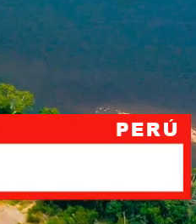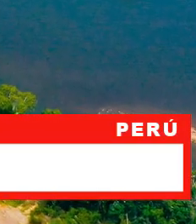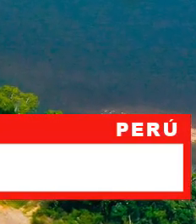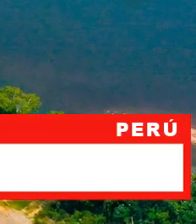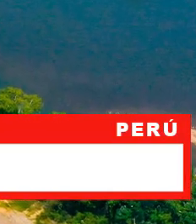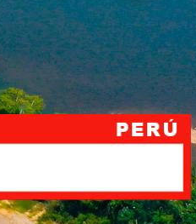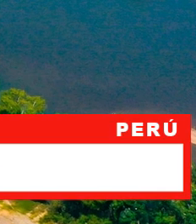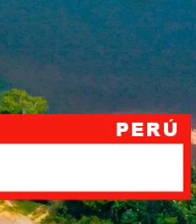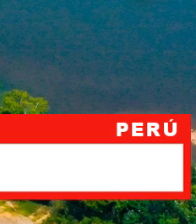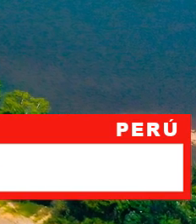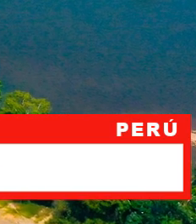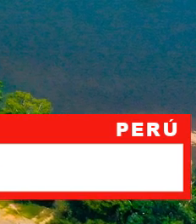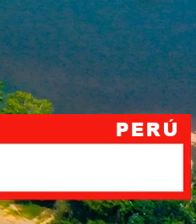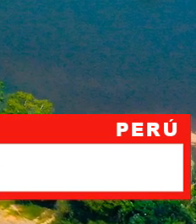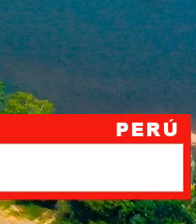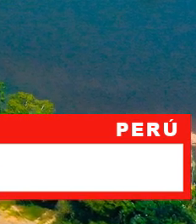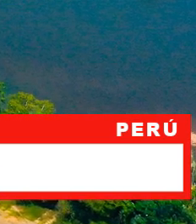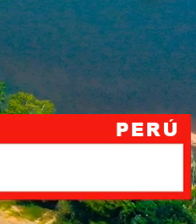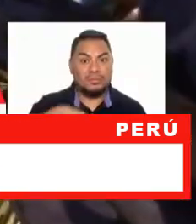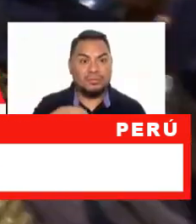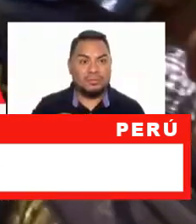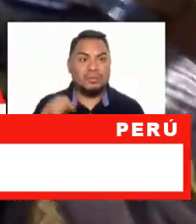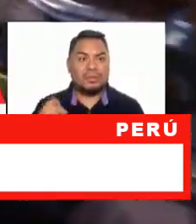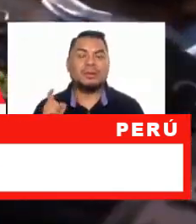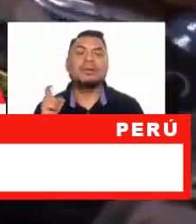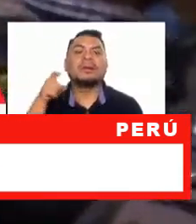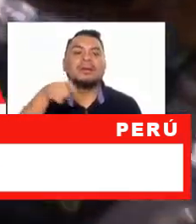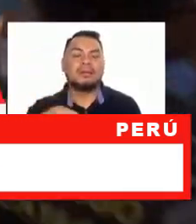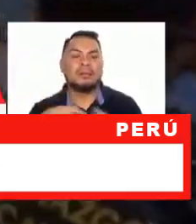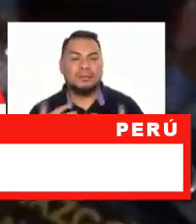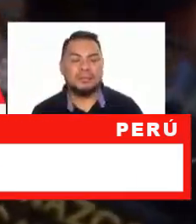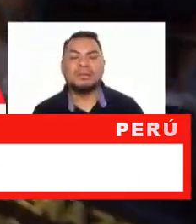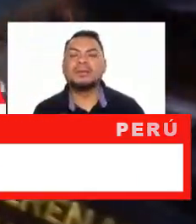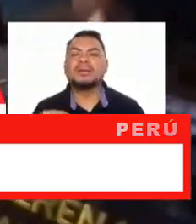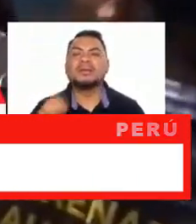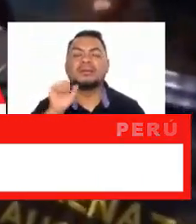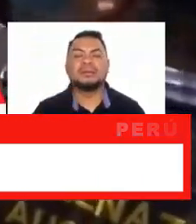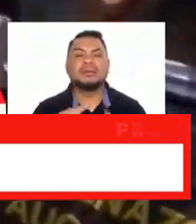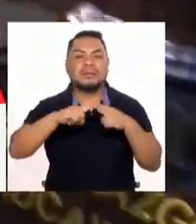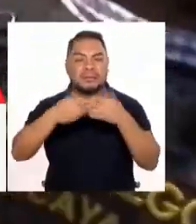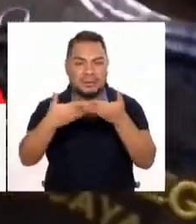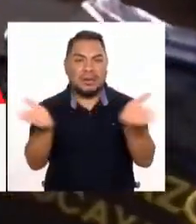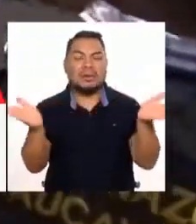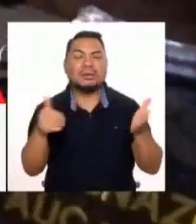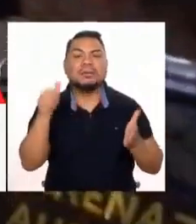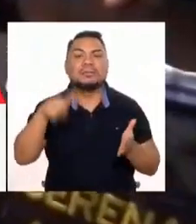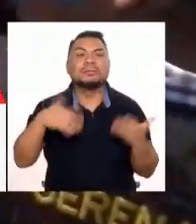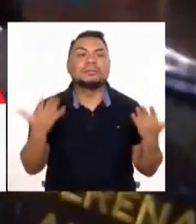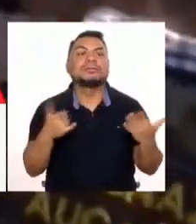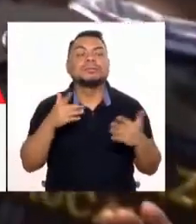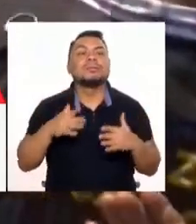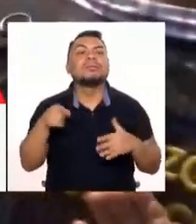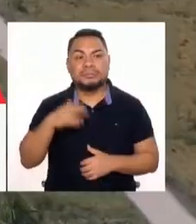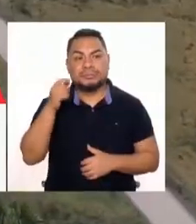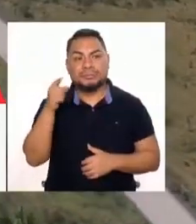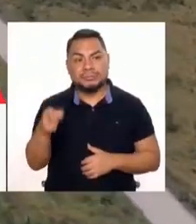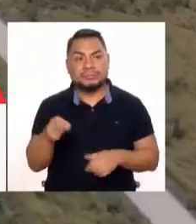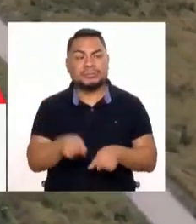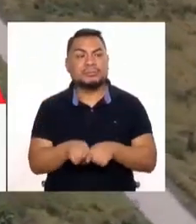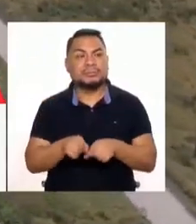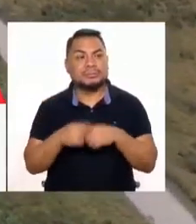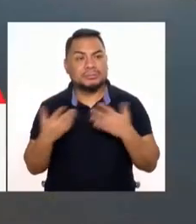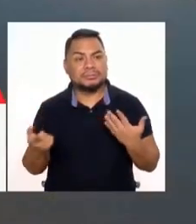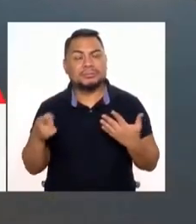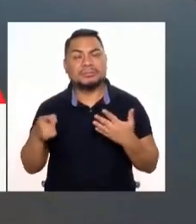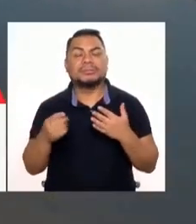la reactivación económica de la región. La estructura definitiva de 300 metros de longitud permitirá unir las